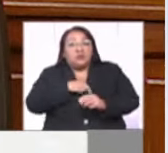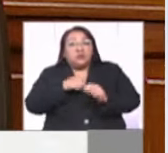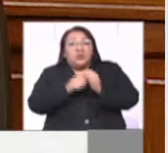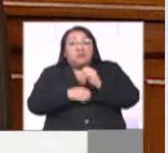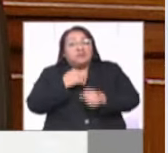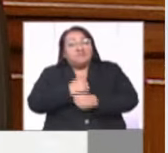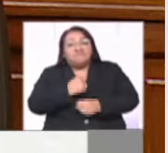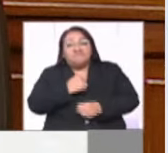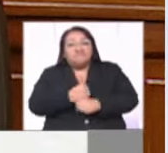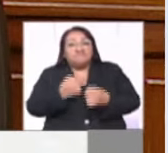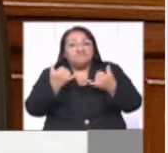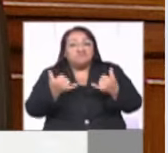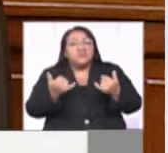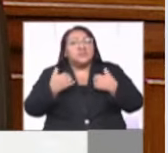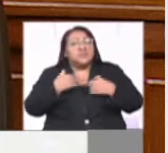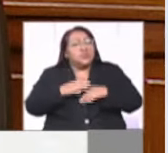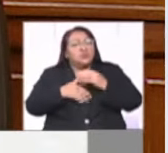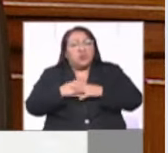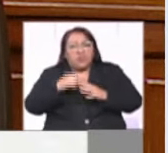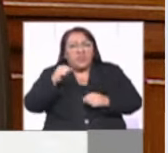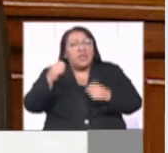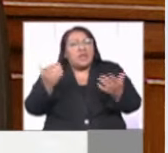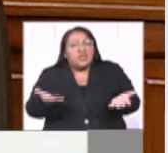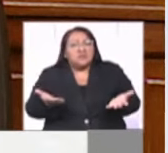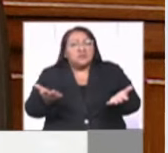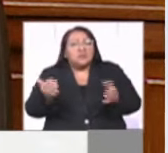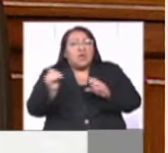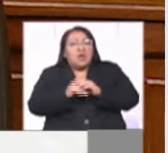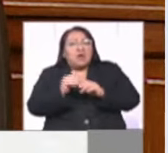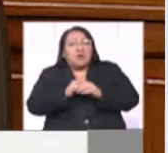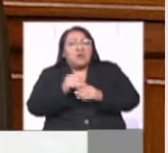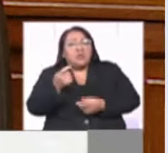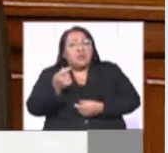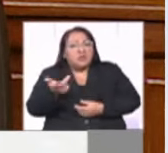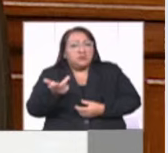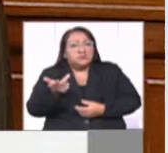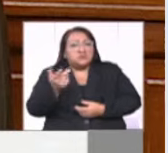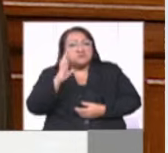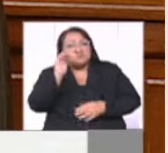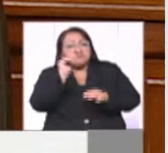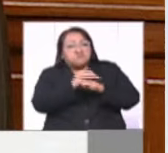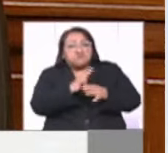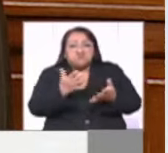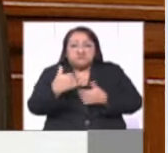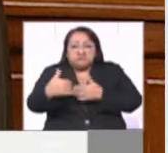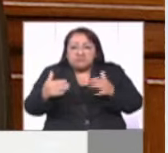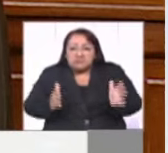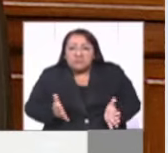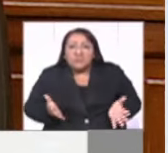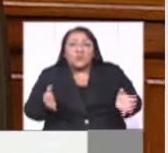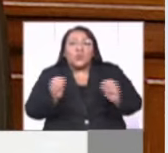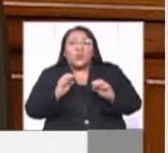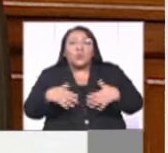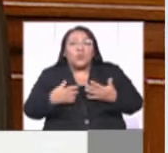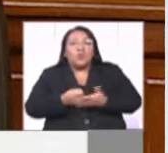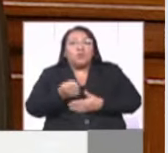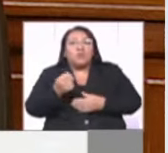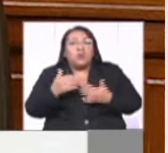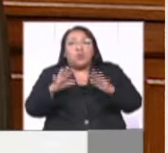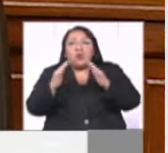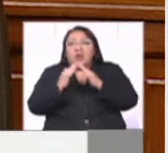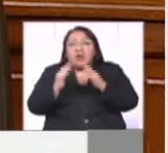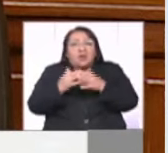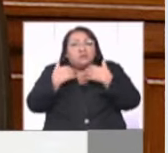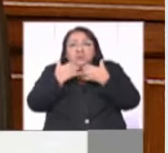hermanos trabajadores tienen todo el derecho de ahorrar el dinero en bancos, en cajas o poder comprarse una